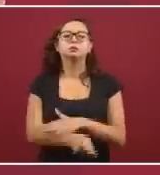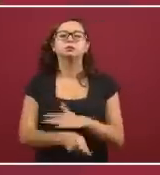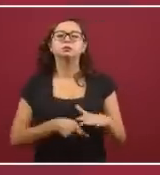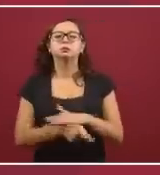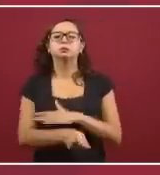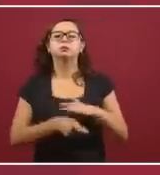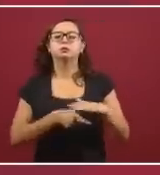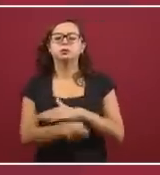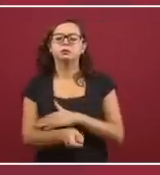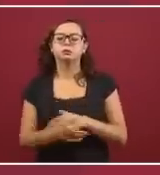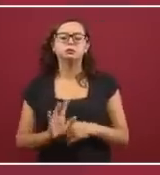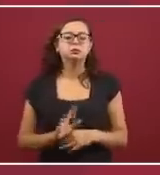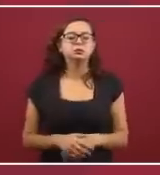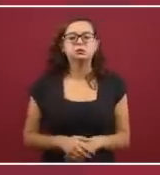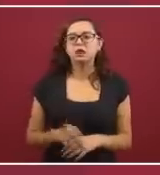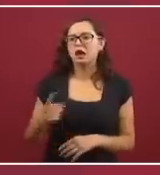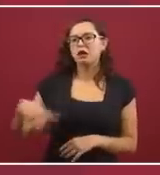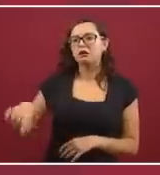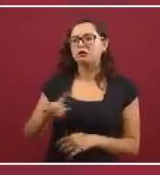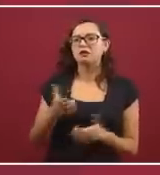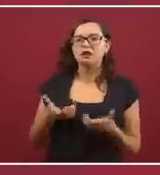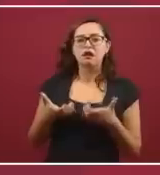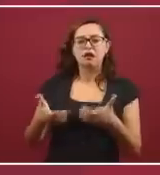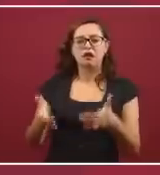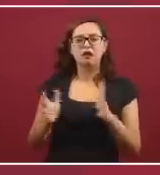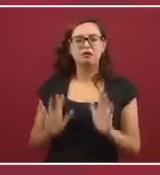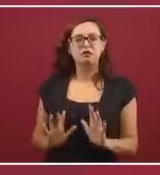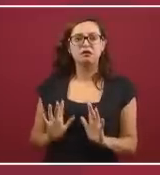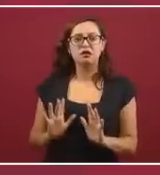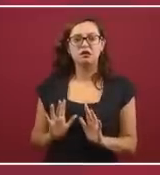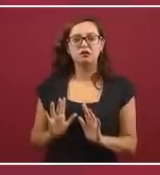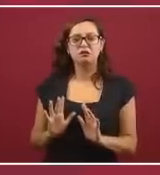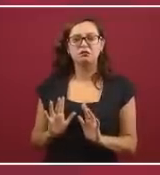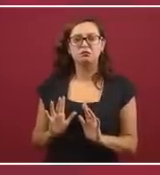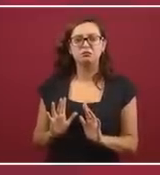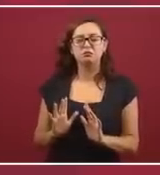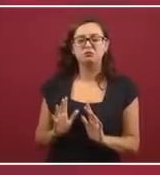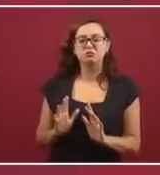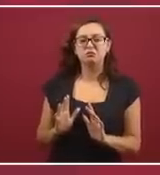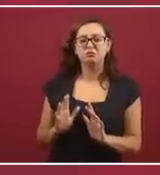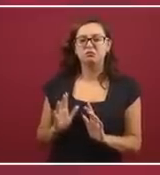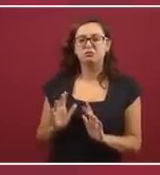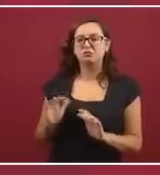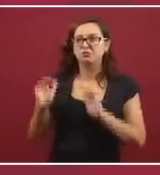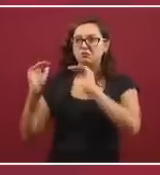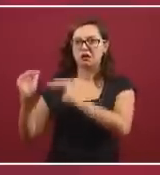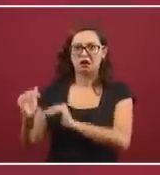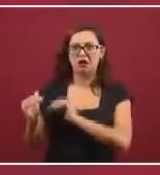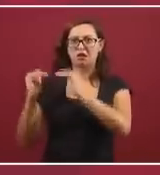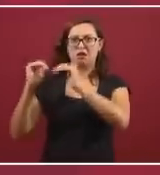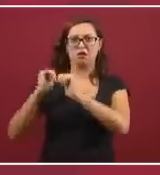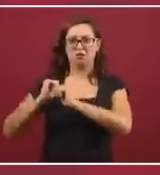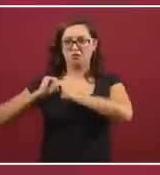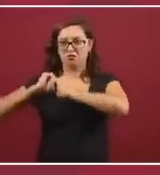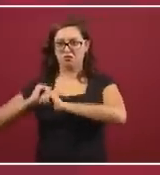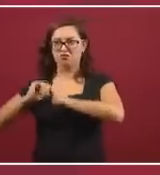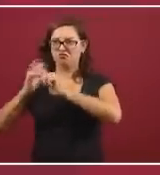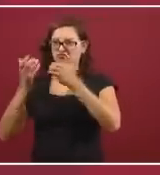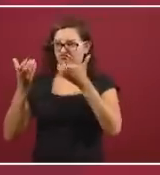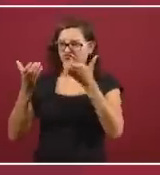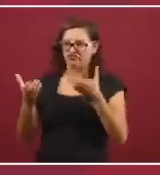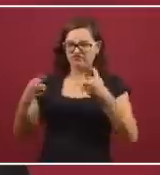las tarascadas de arriba de eso no se decía nada